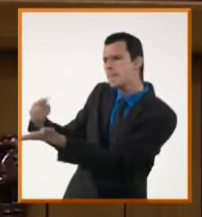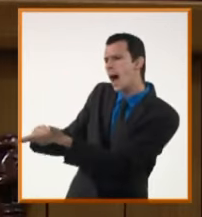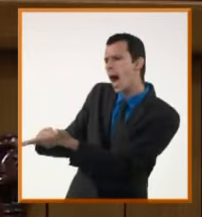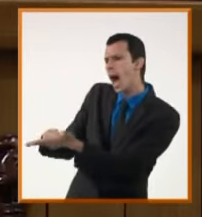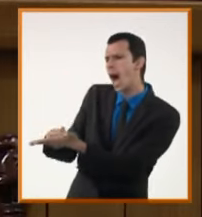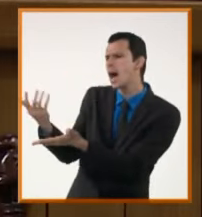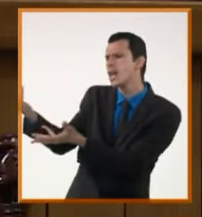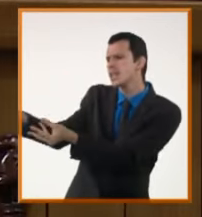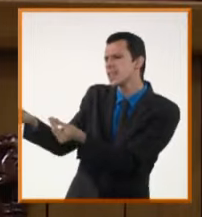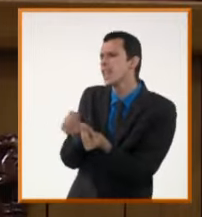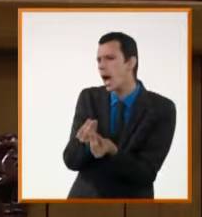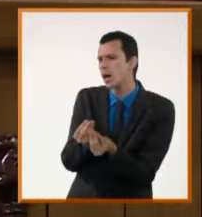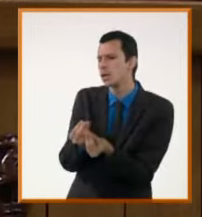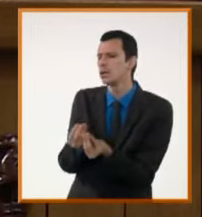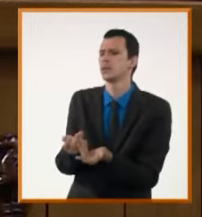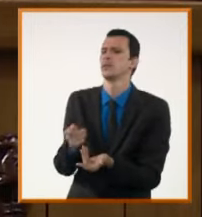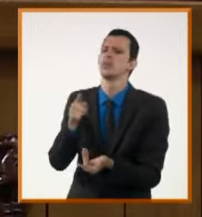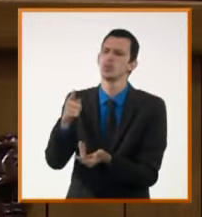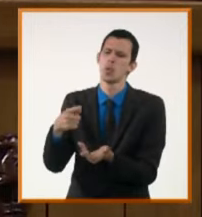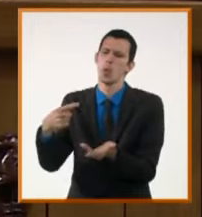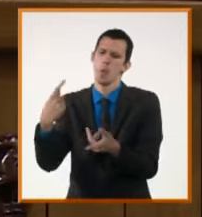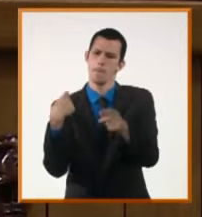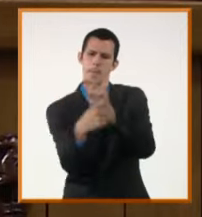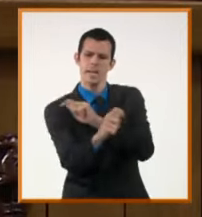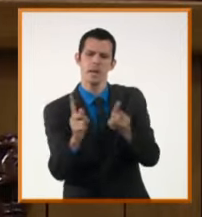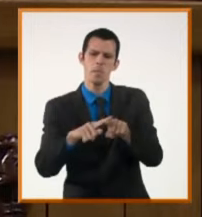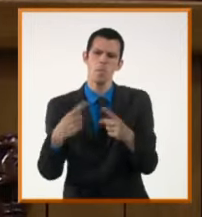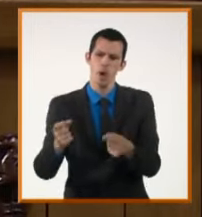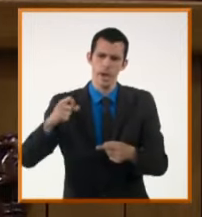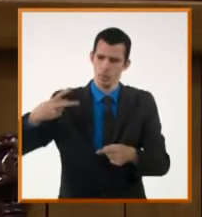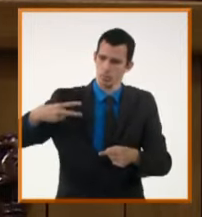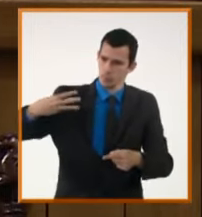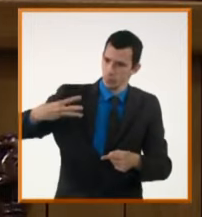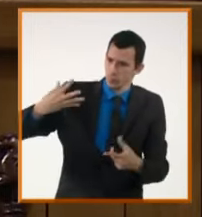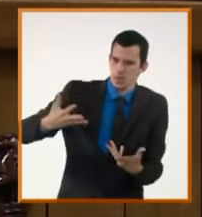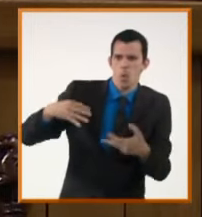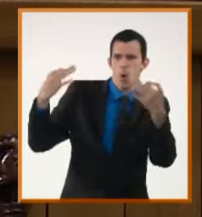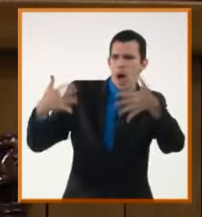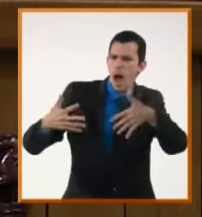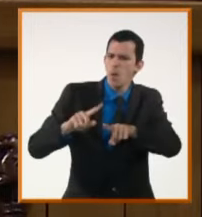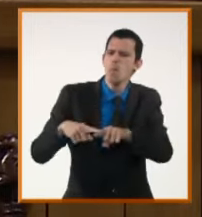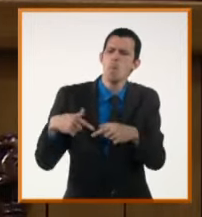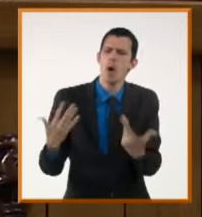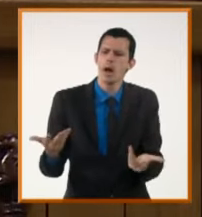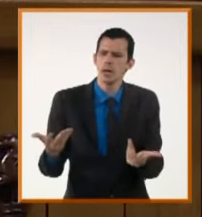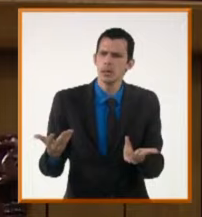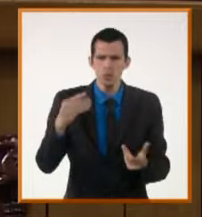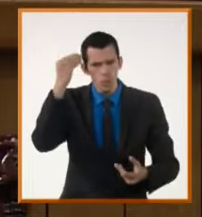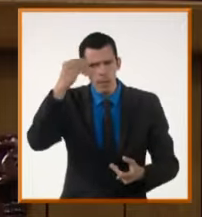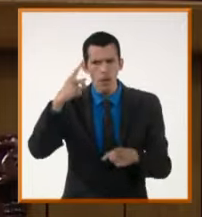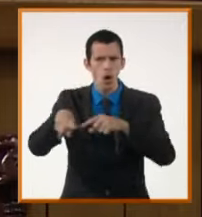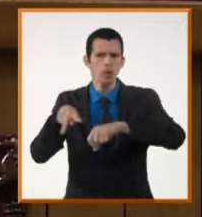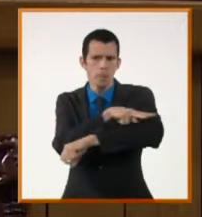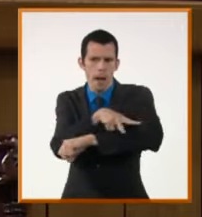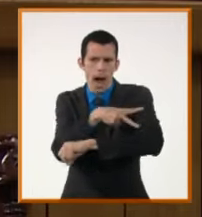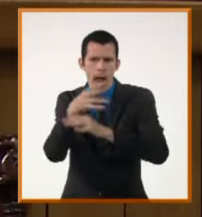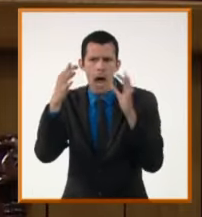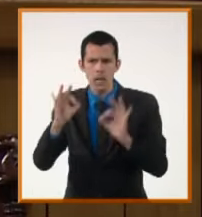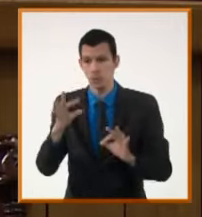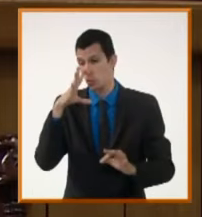¿En qué economía del mundo existe eso? Y nosotros tenemos que incluso llegar a tomar medidas cuando no se quieran bajar esos